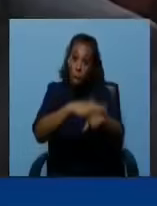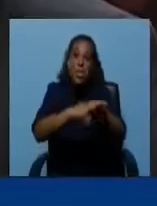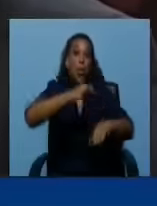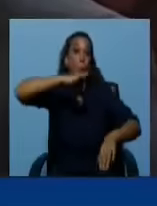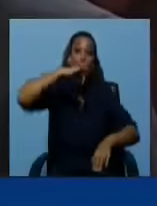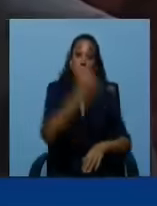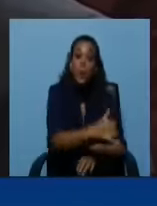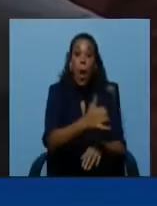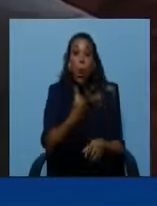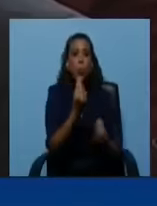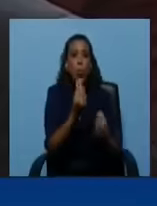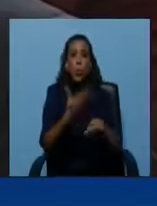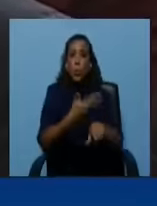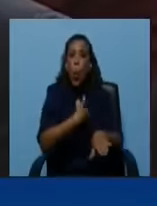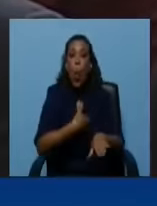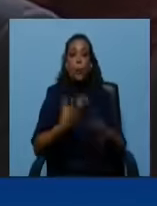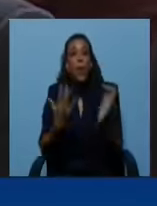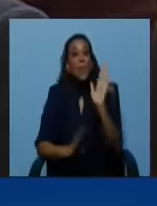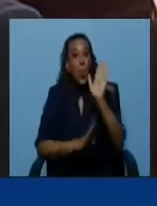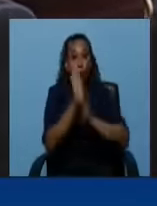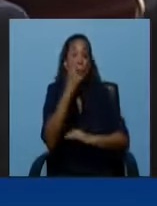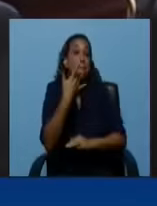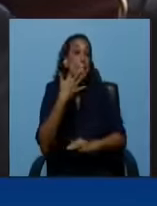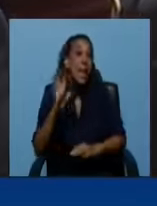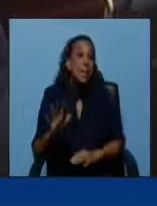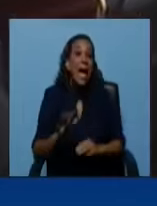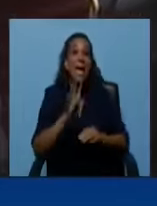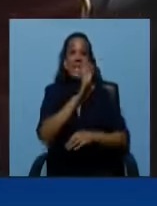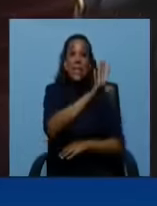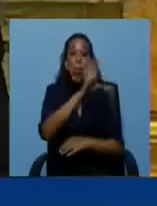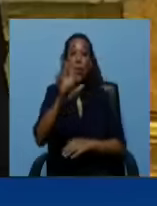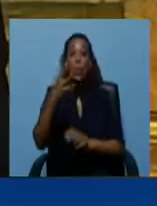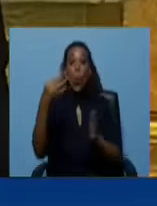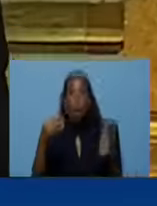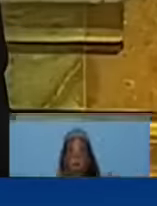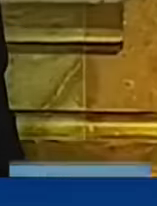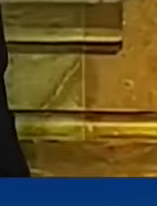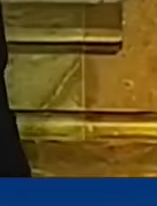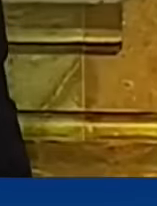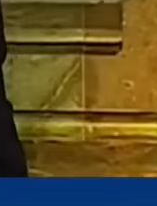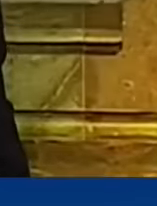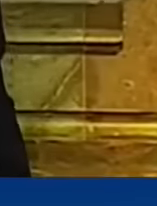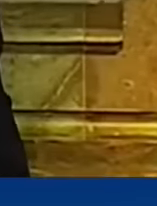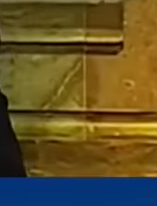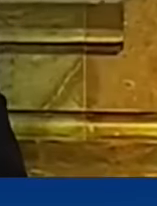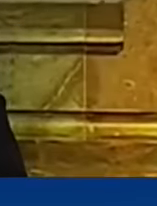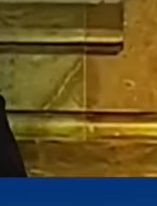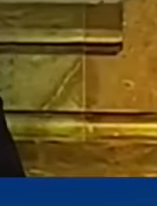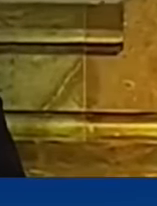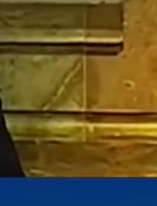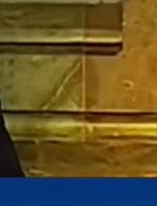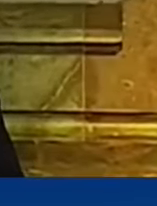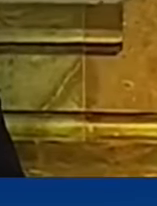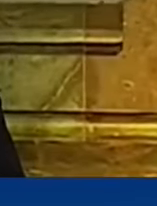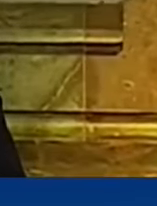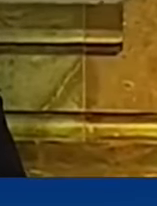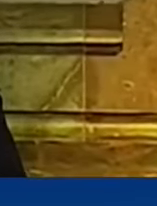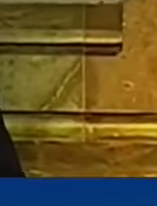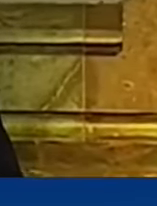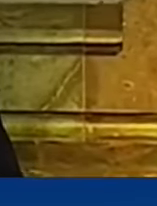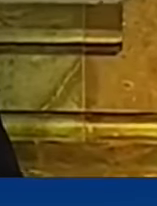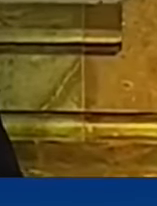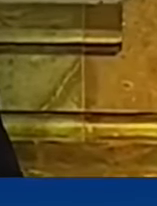veces. Pasamos de ingresos aproximados de 54.000, 56.000 millones de dólares